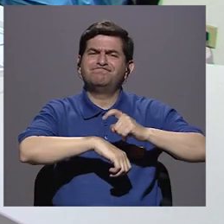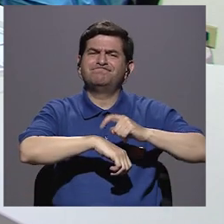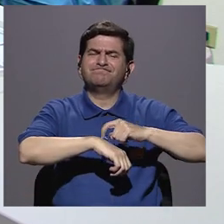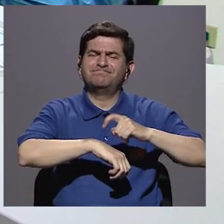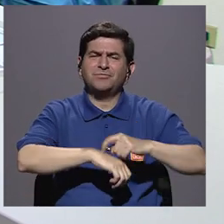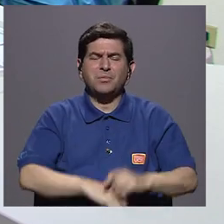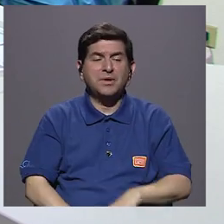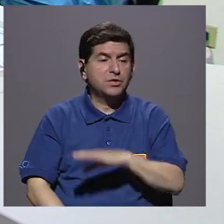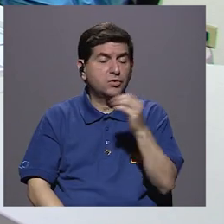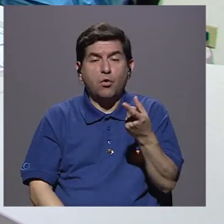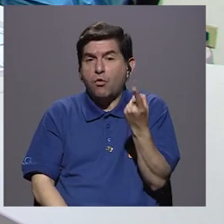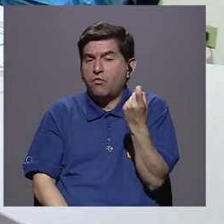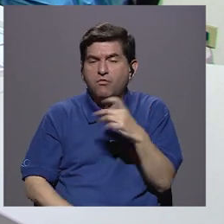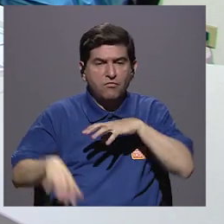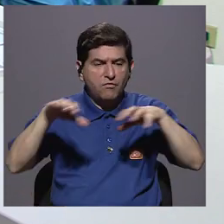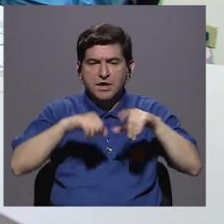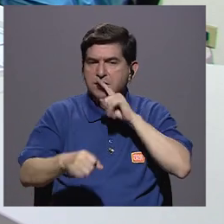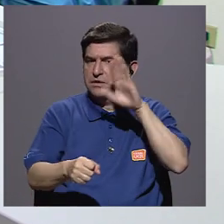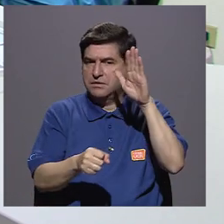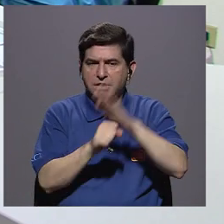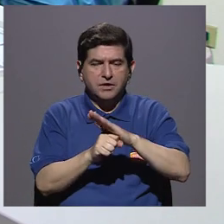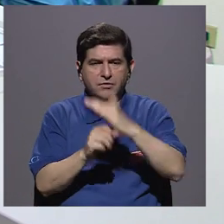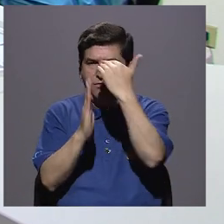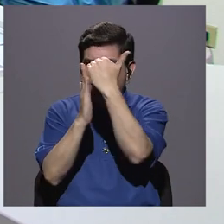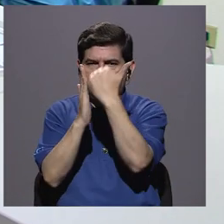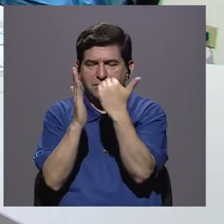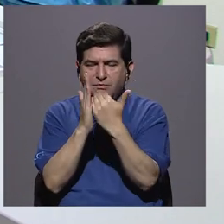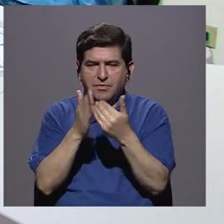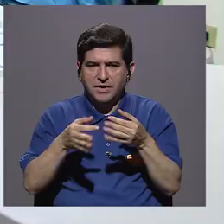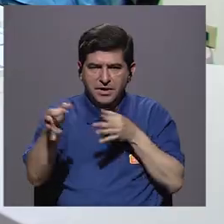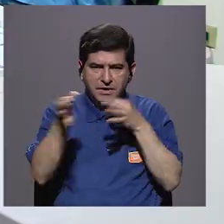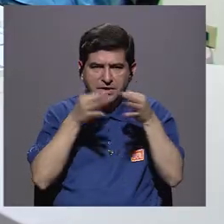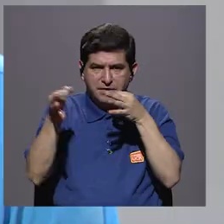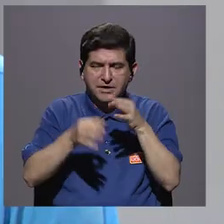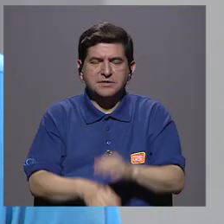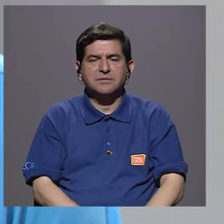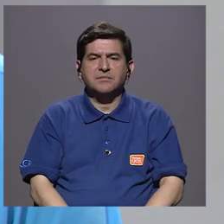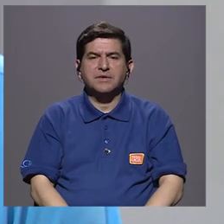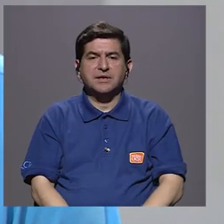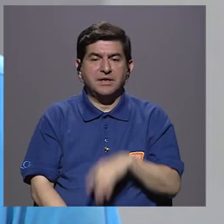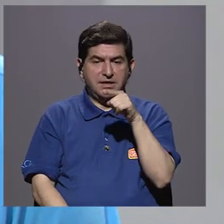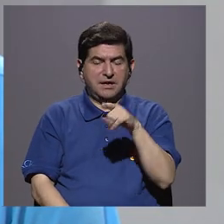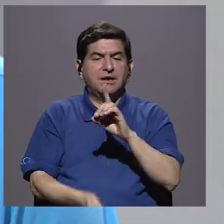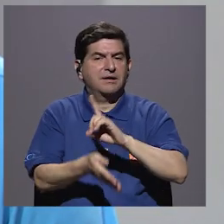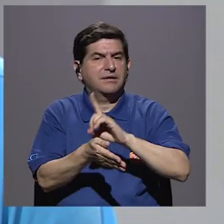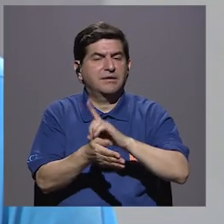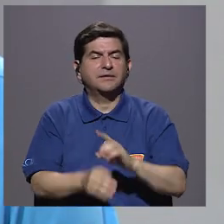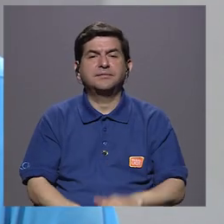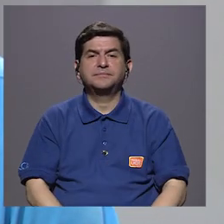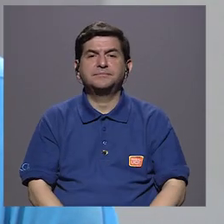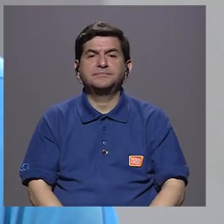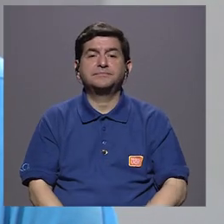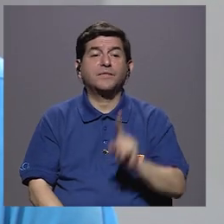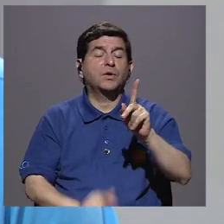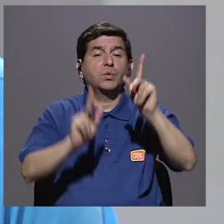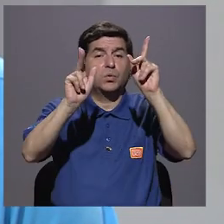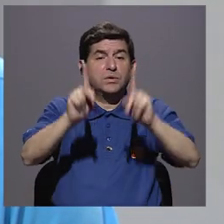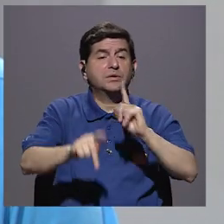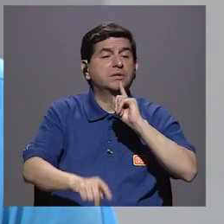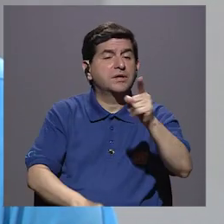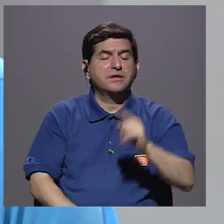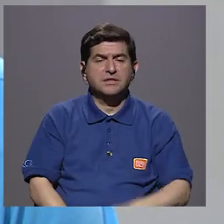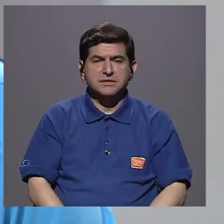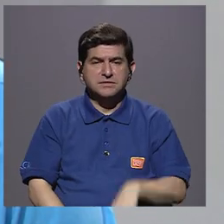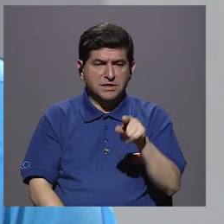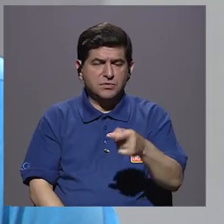por las acciones o omisiones cuando no se sigan las instrucciones del proveedor sí, de servicio. Sí, claro, por ejemplo, digamos, una persona le